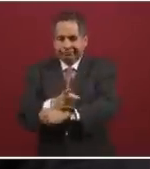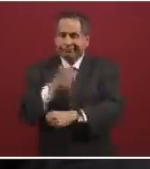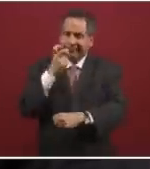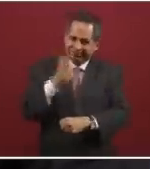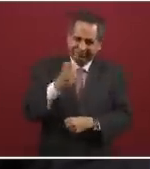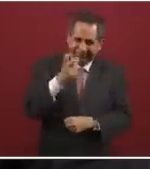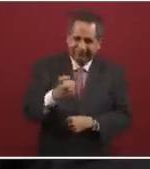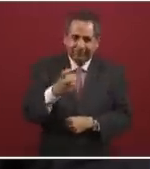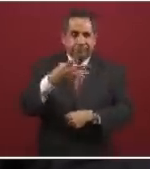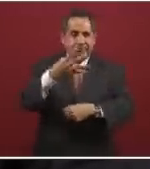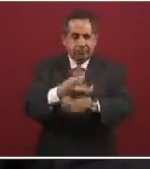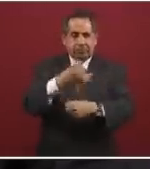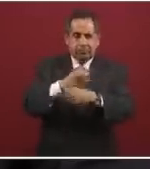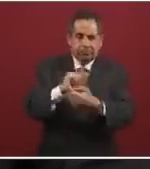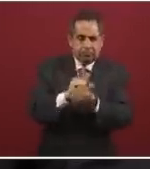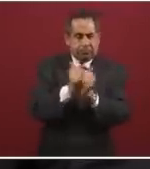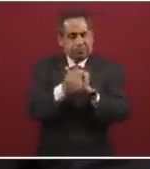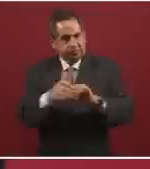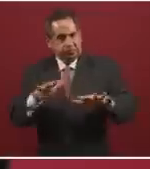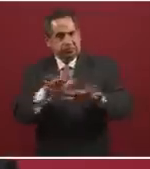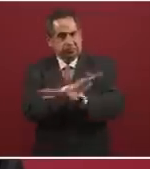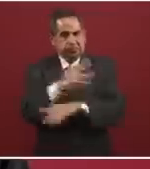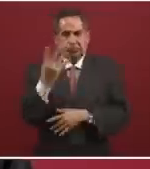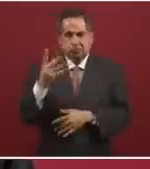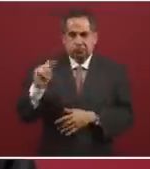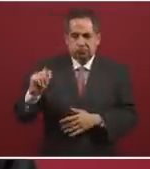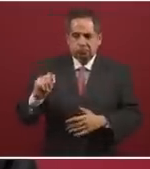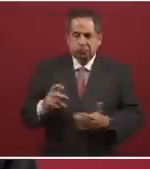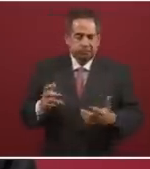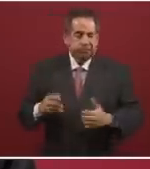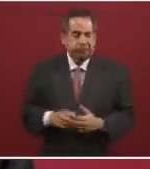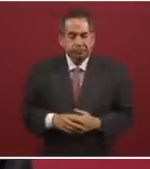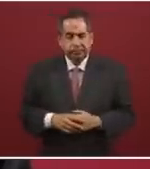cuarta transformación de la vida pública del país.